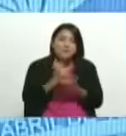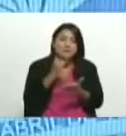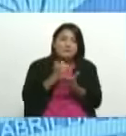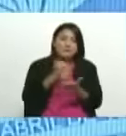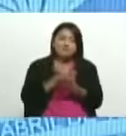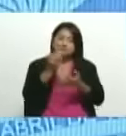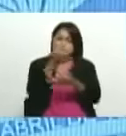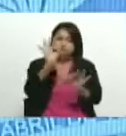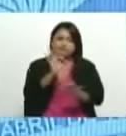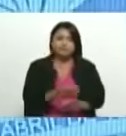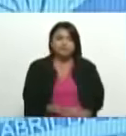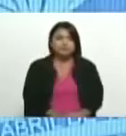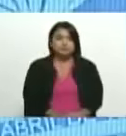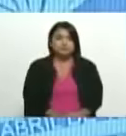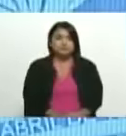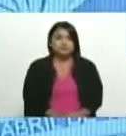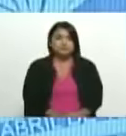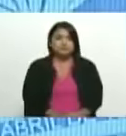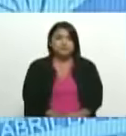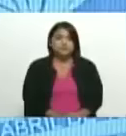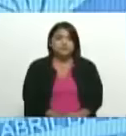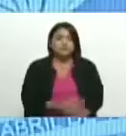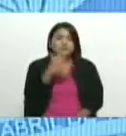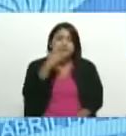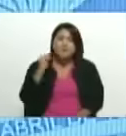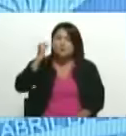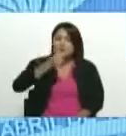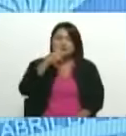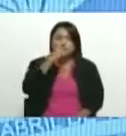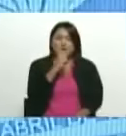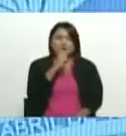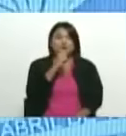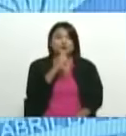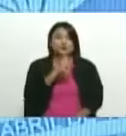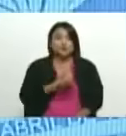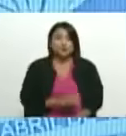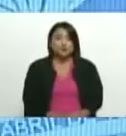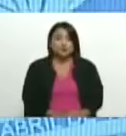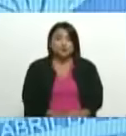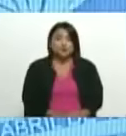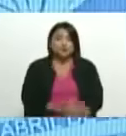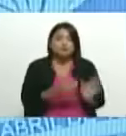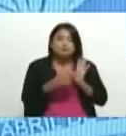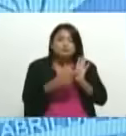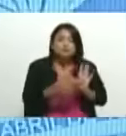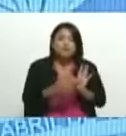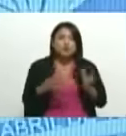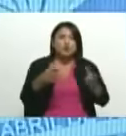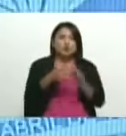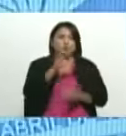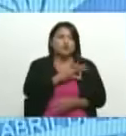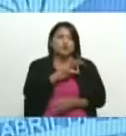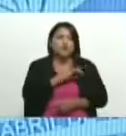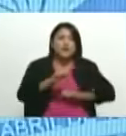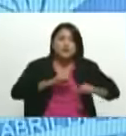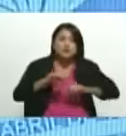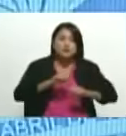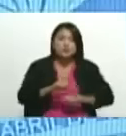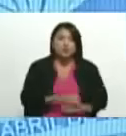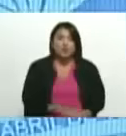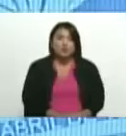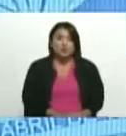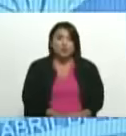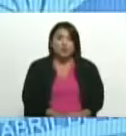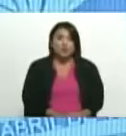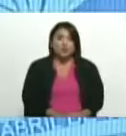nacieras. Fue representante por muchísimos años de los partidos Movimiento del Socialismo y otros